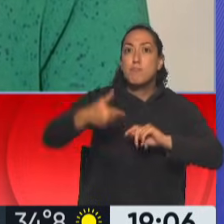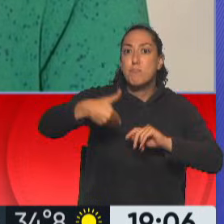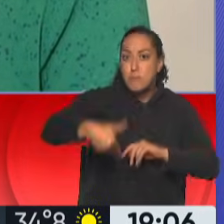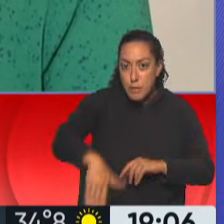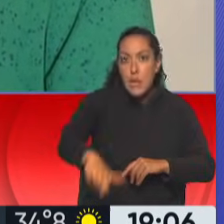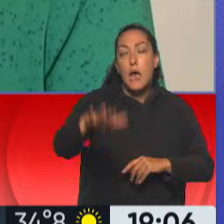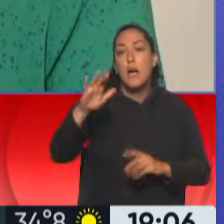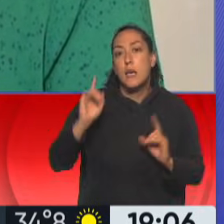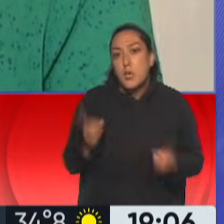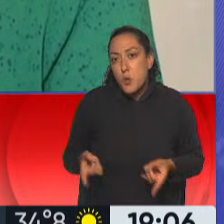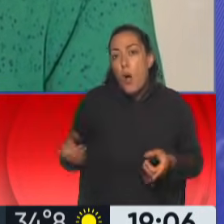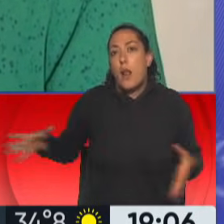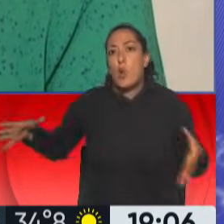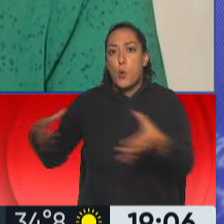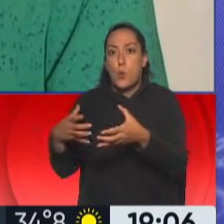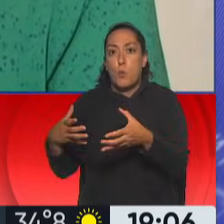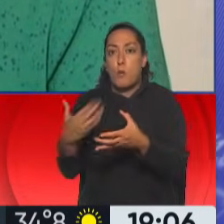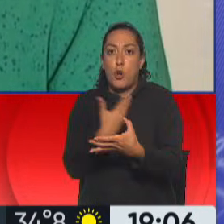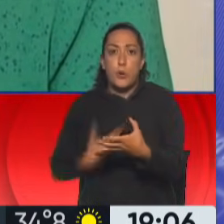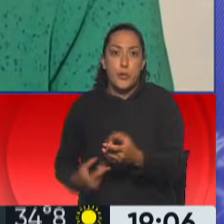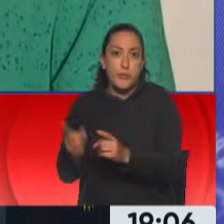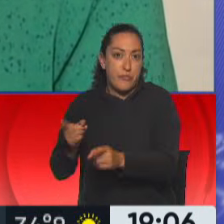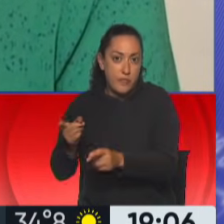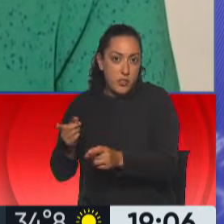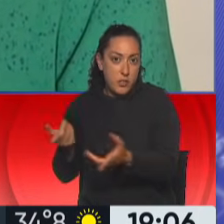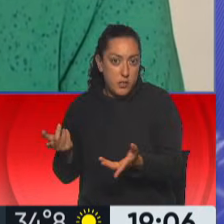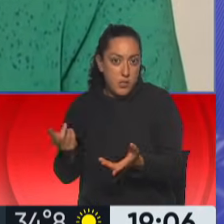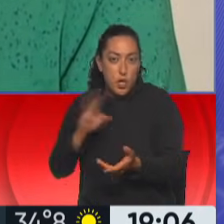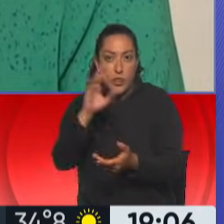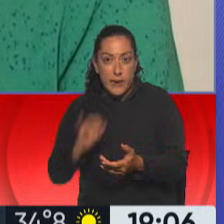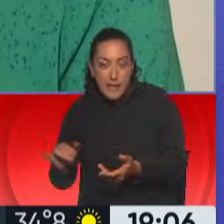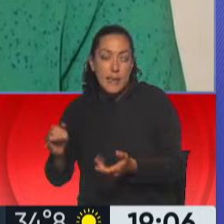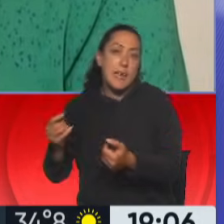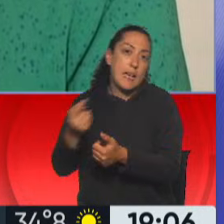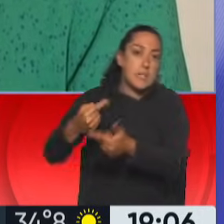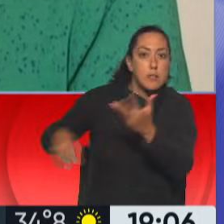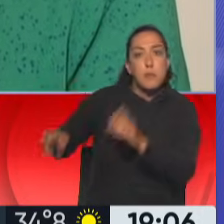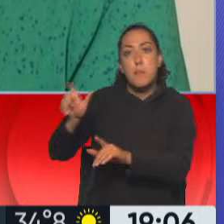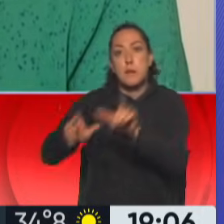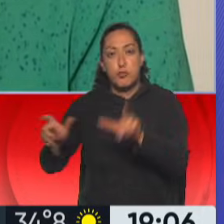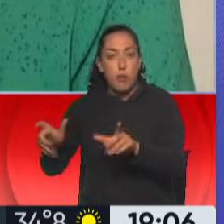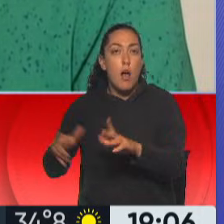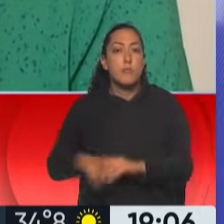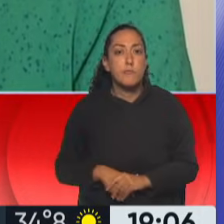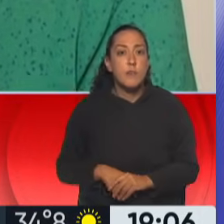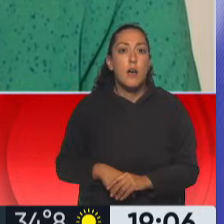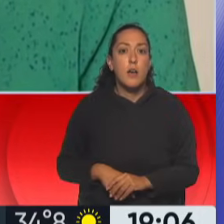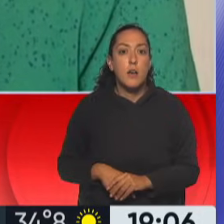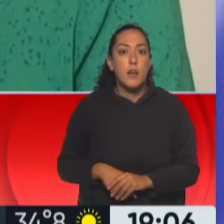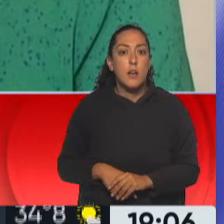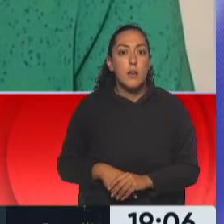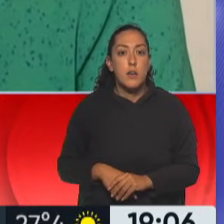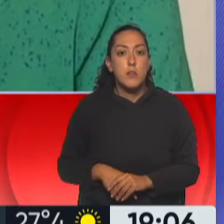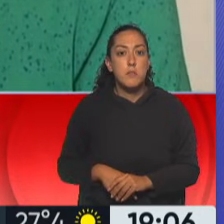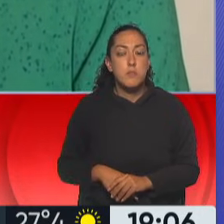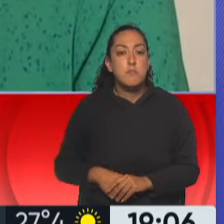todavía queda la cúpula, ¿no? No está Maduro, pero están los Rodríguez, etcétera, etcétera. ¿Cómo está la gente ahí? Algunos decían